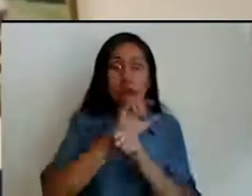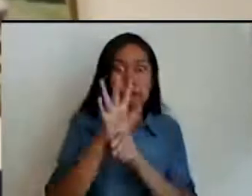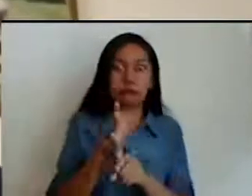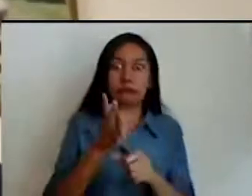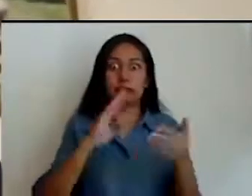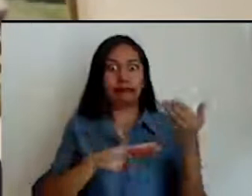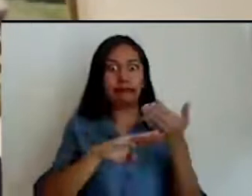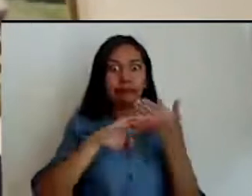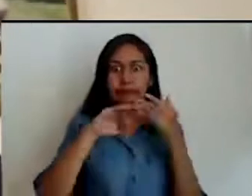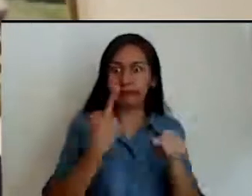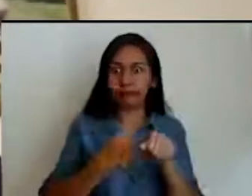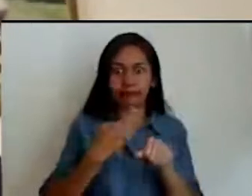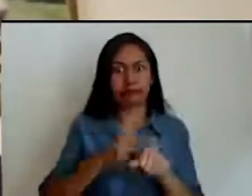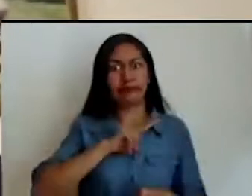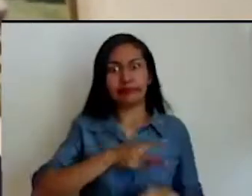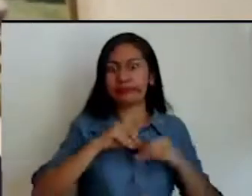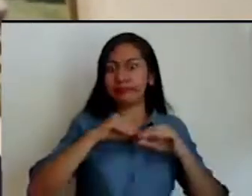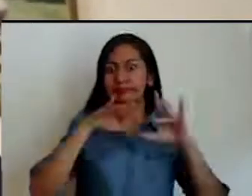afligen.